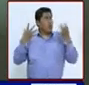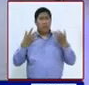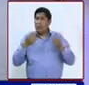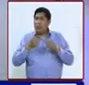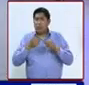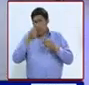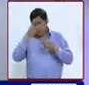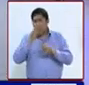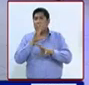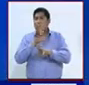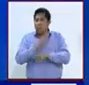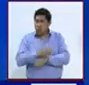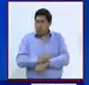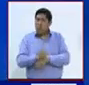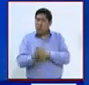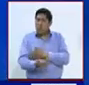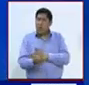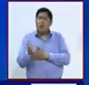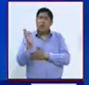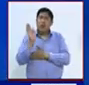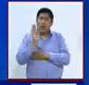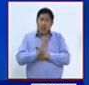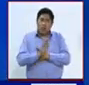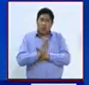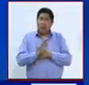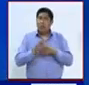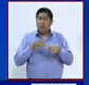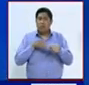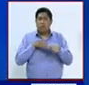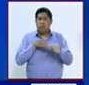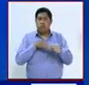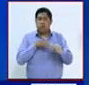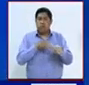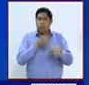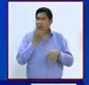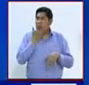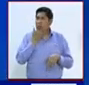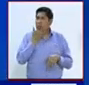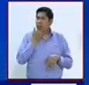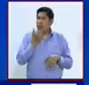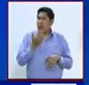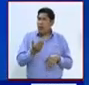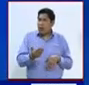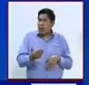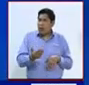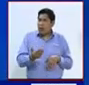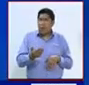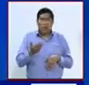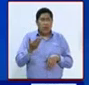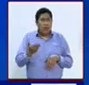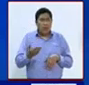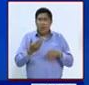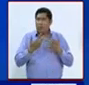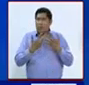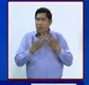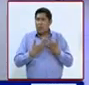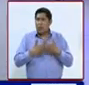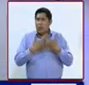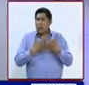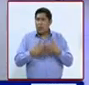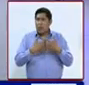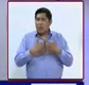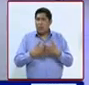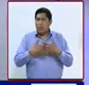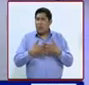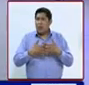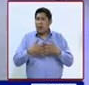horario. Y no solamente aquello, hablamos del congestionamiento vehicular, ¿qué es lo que va a pasar? O sea, realmente hay empresas que decían que incluso